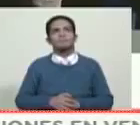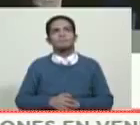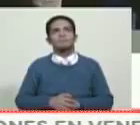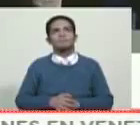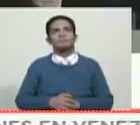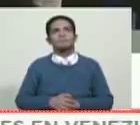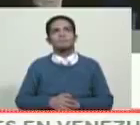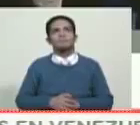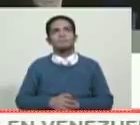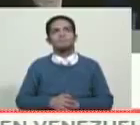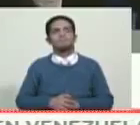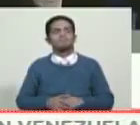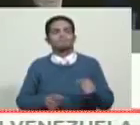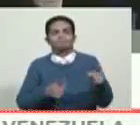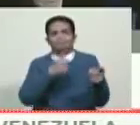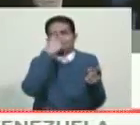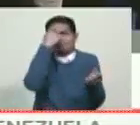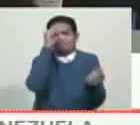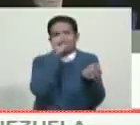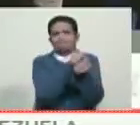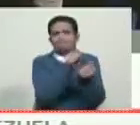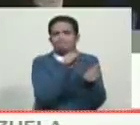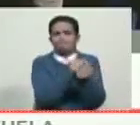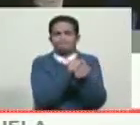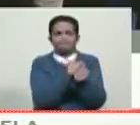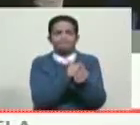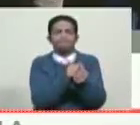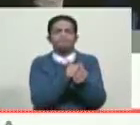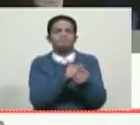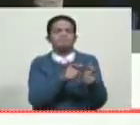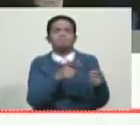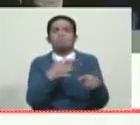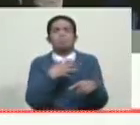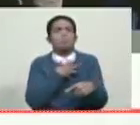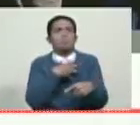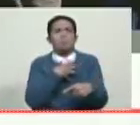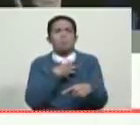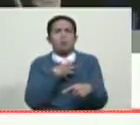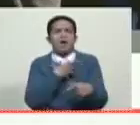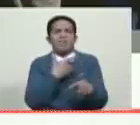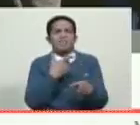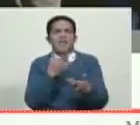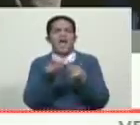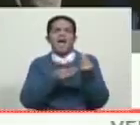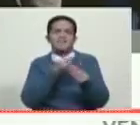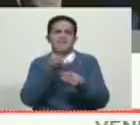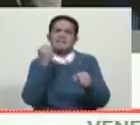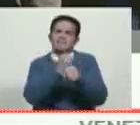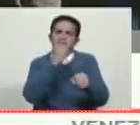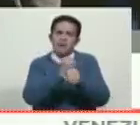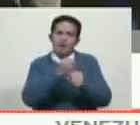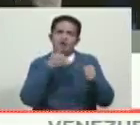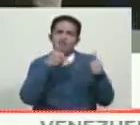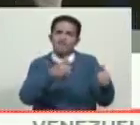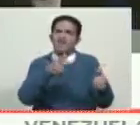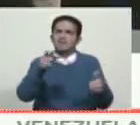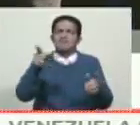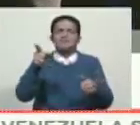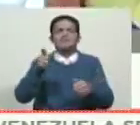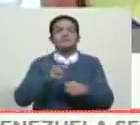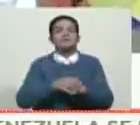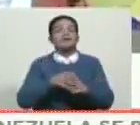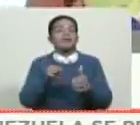Por lo ineptos que son y por lo incapaces que son de cumplir una orden del imperialismo. De manera que si hay